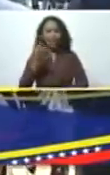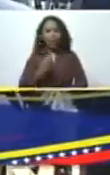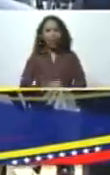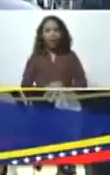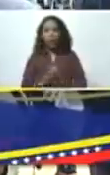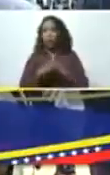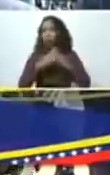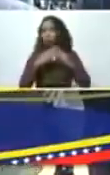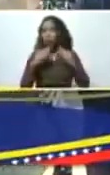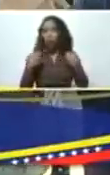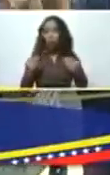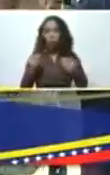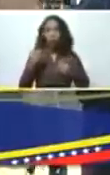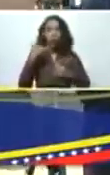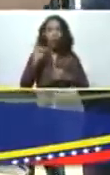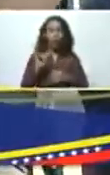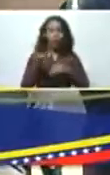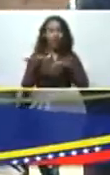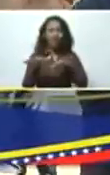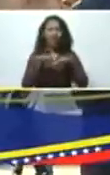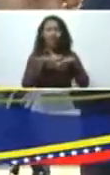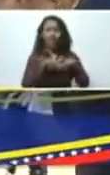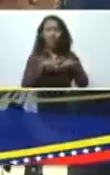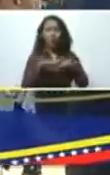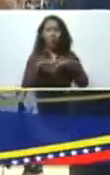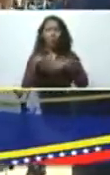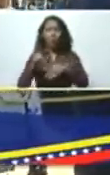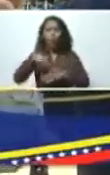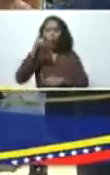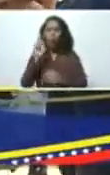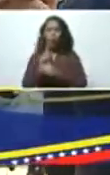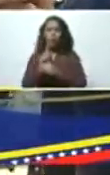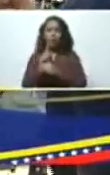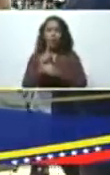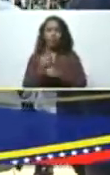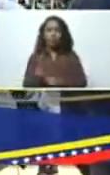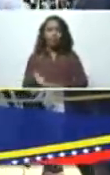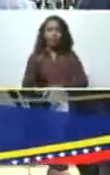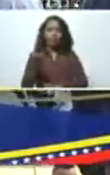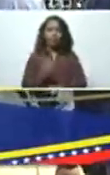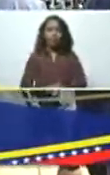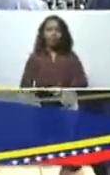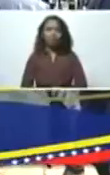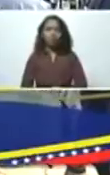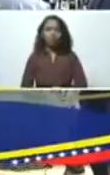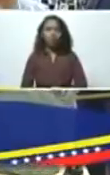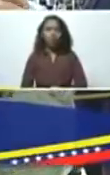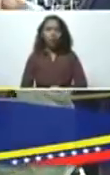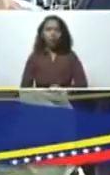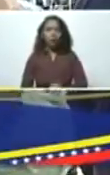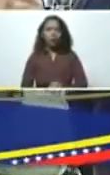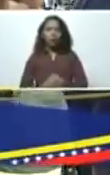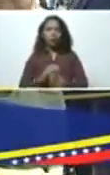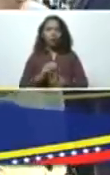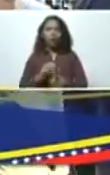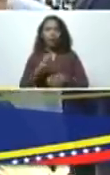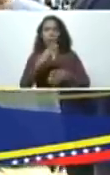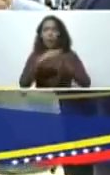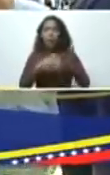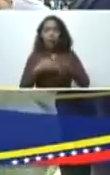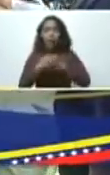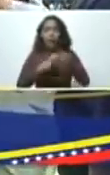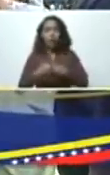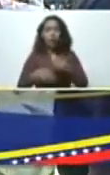todo es con belleza, una estética única, exclusiva. Producto de alta calidad,